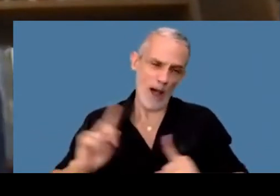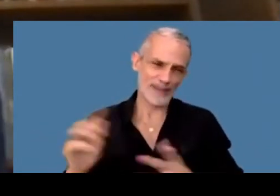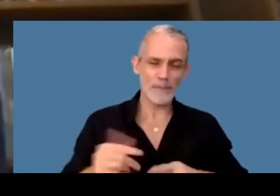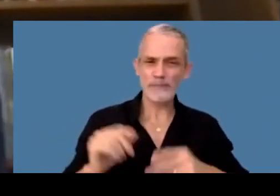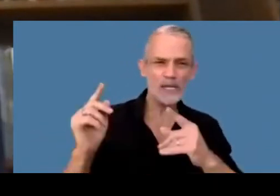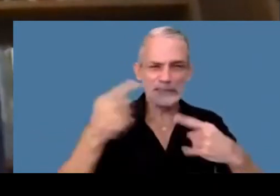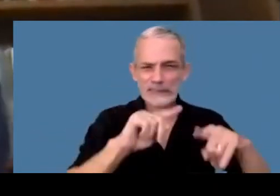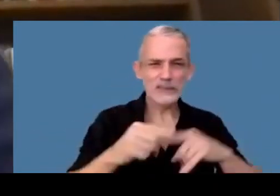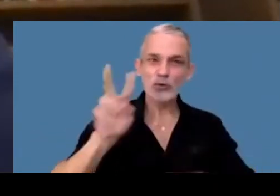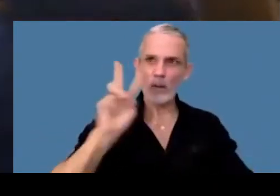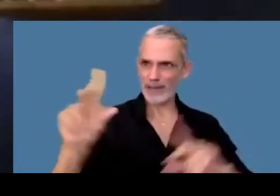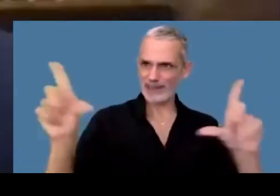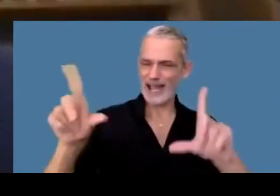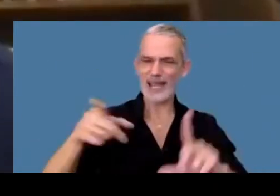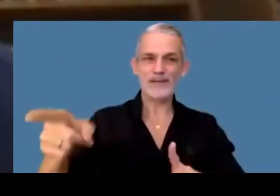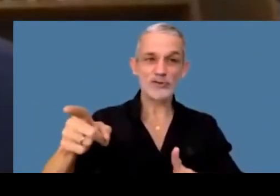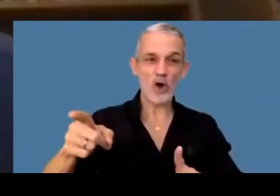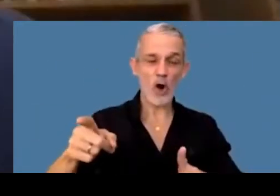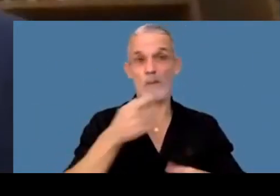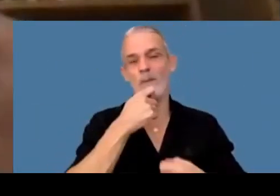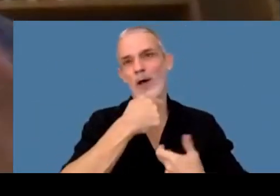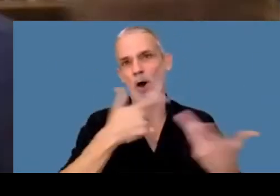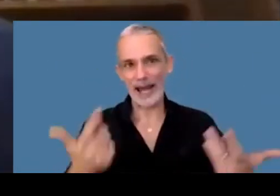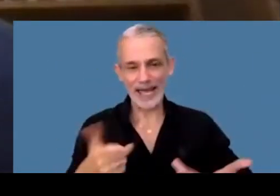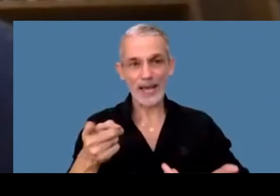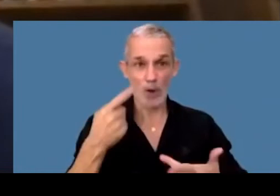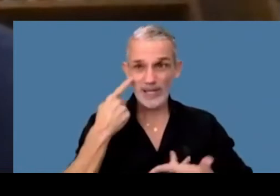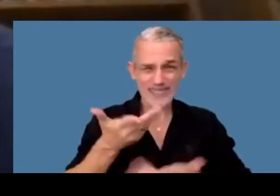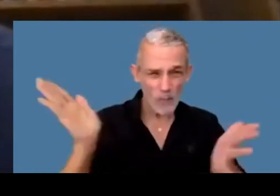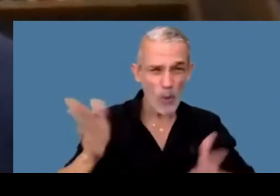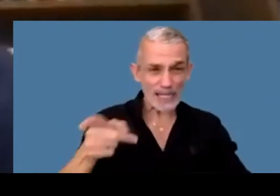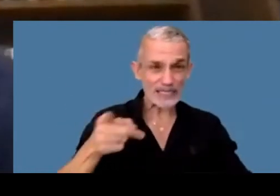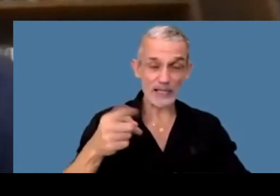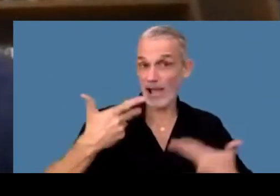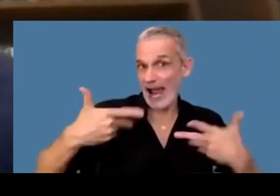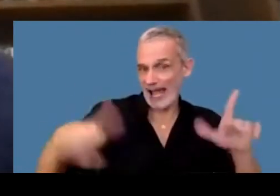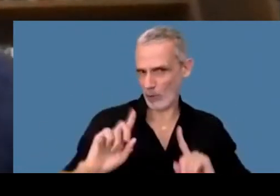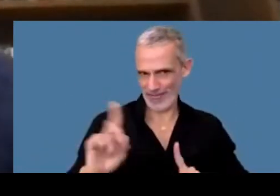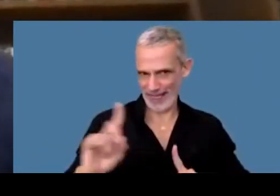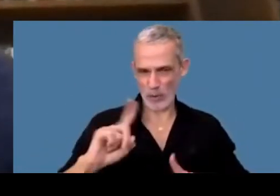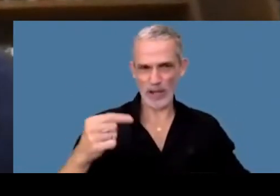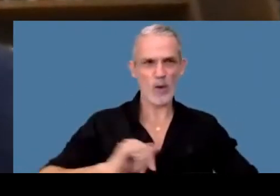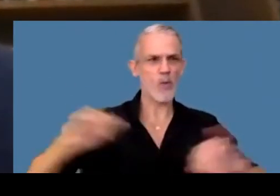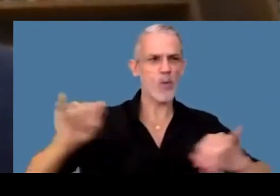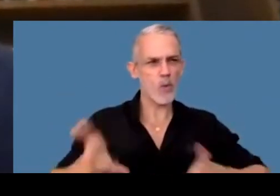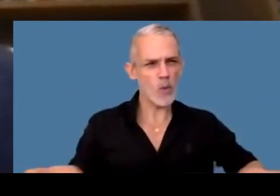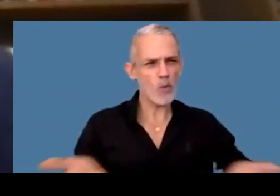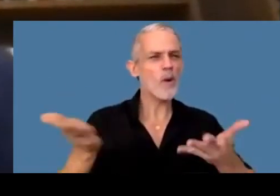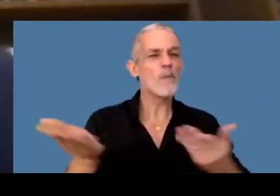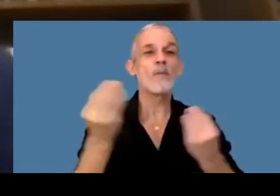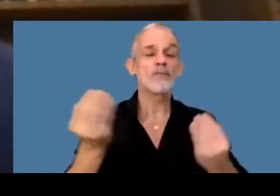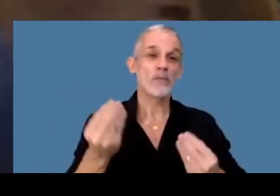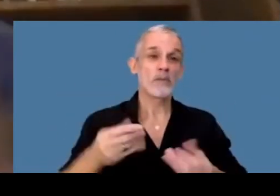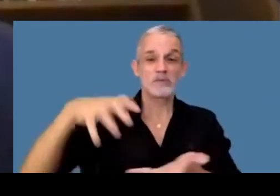por televisión, en esos casos que se muestran y que no es casualidad tampoco que se promocione eso, que son